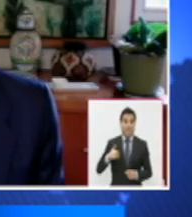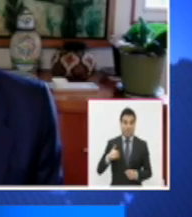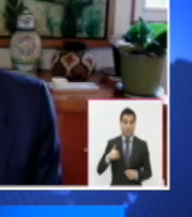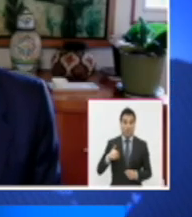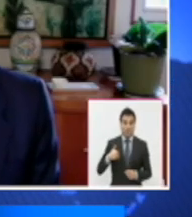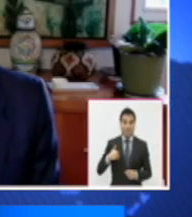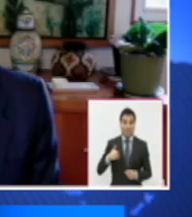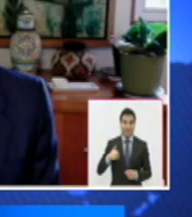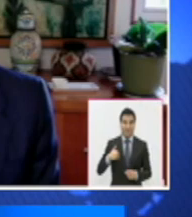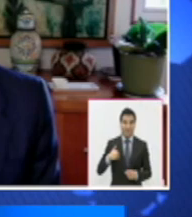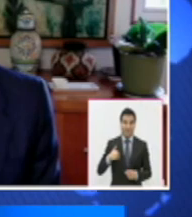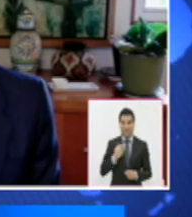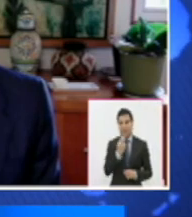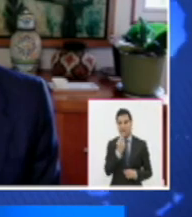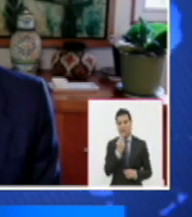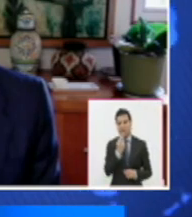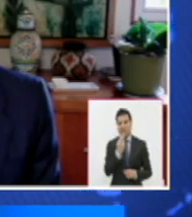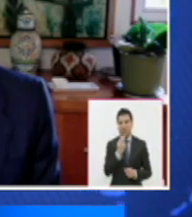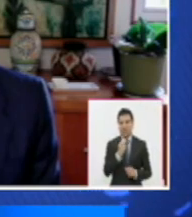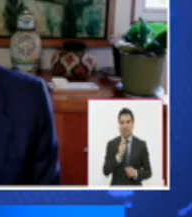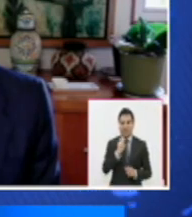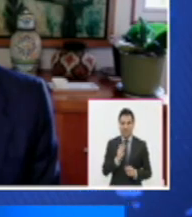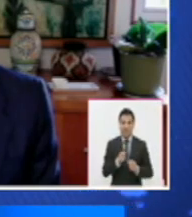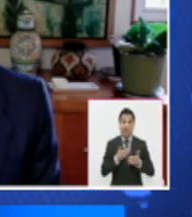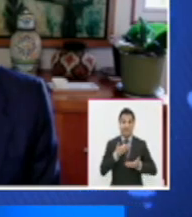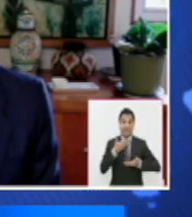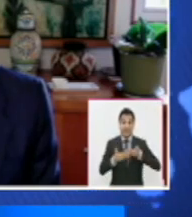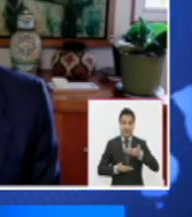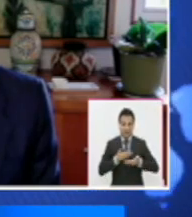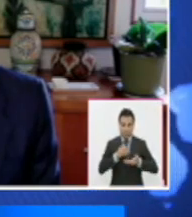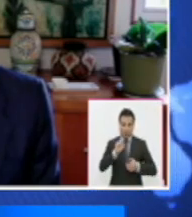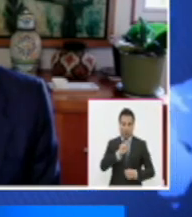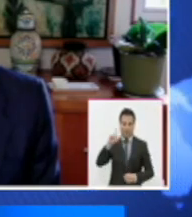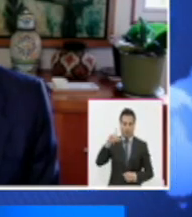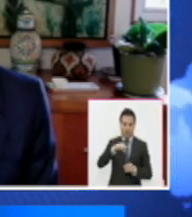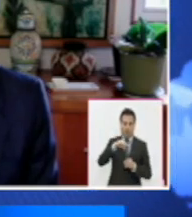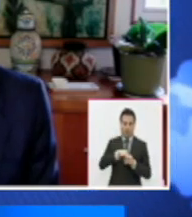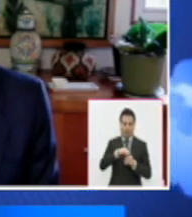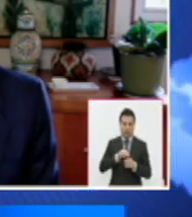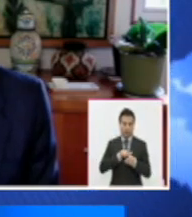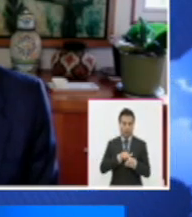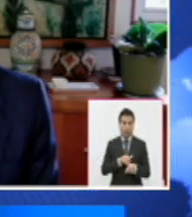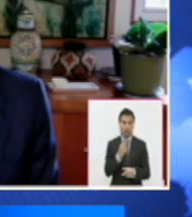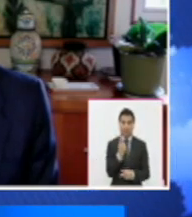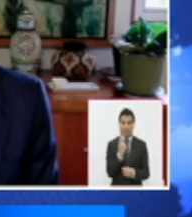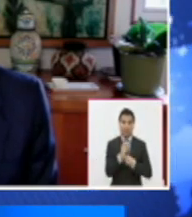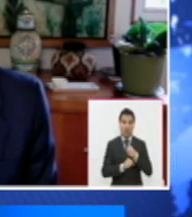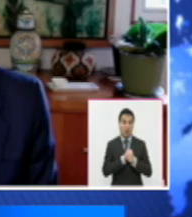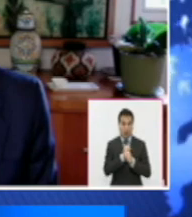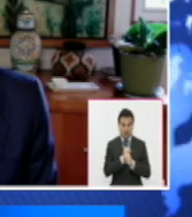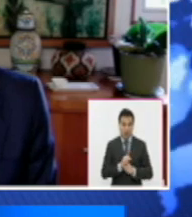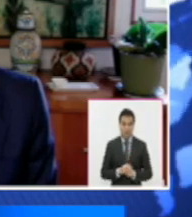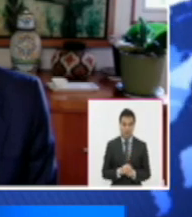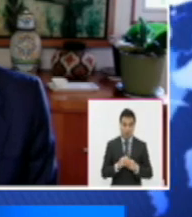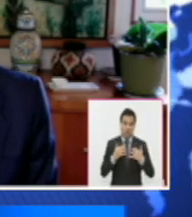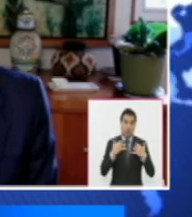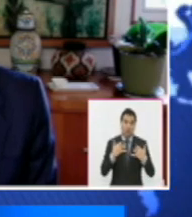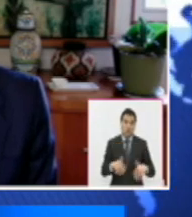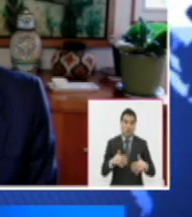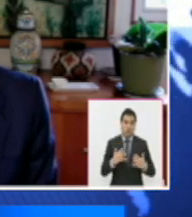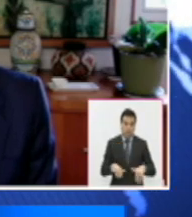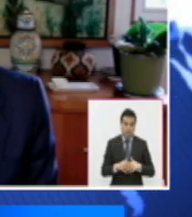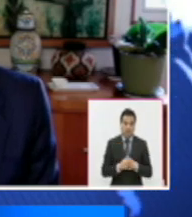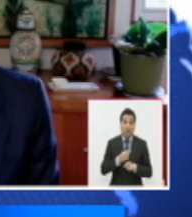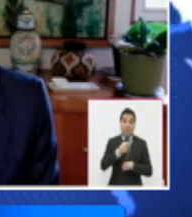gobernantes, a abstenerse de querer influir en las elecciones, en los comicios. Así que, pues,